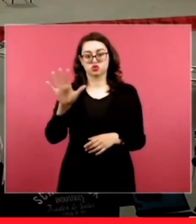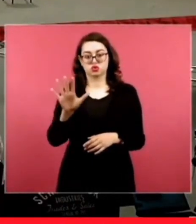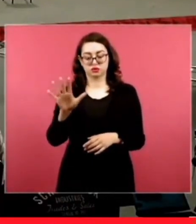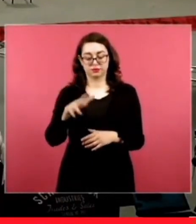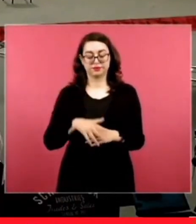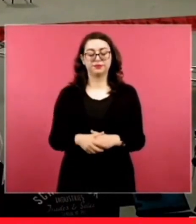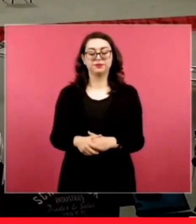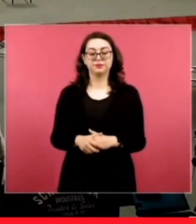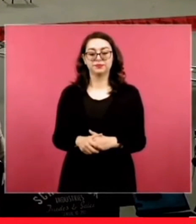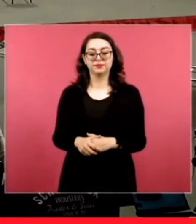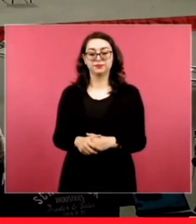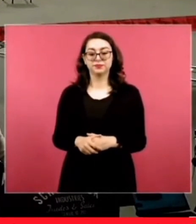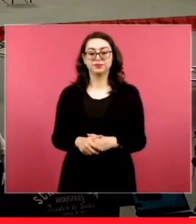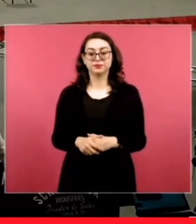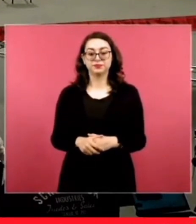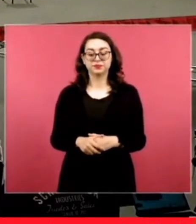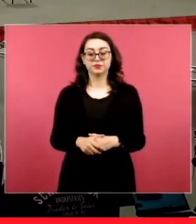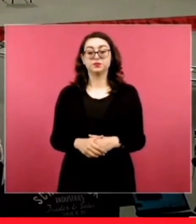península.